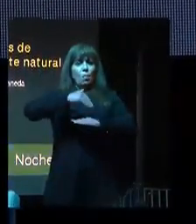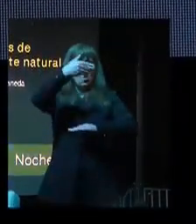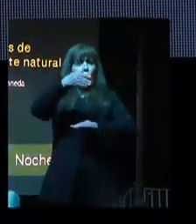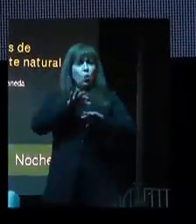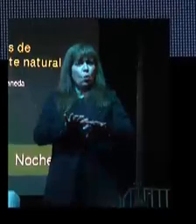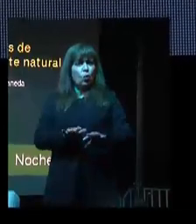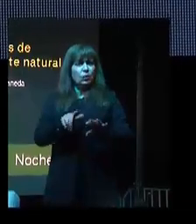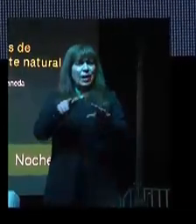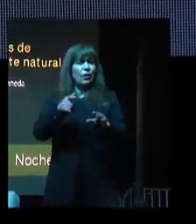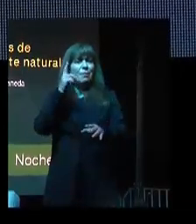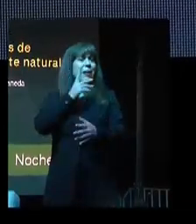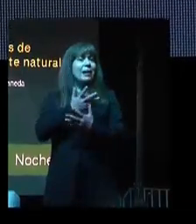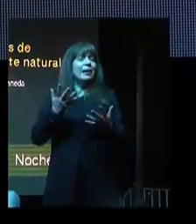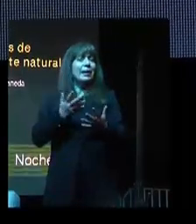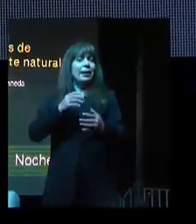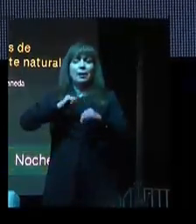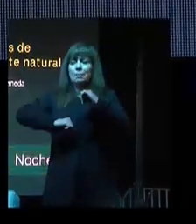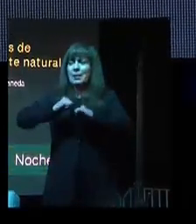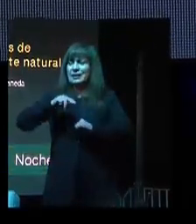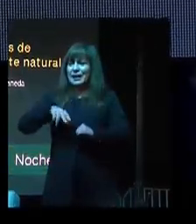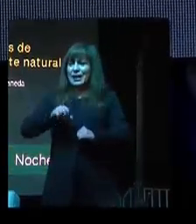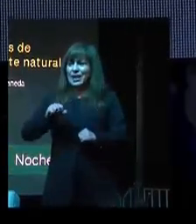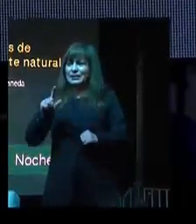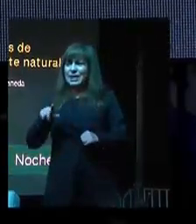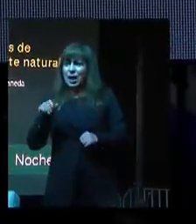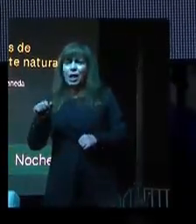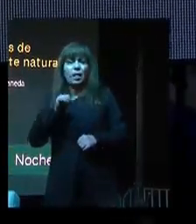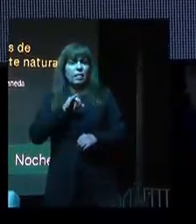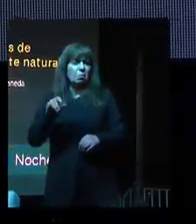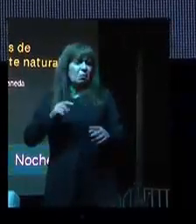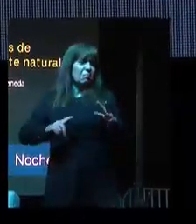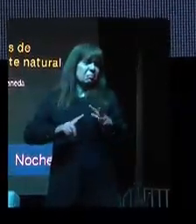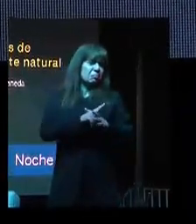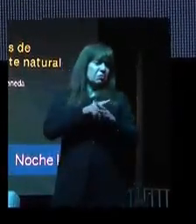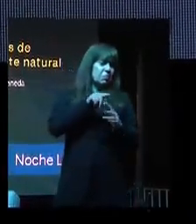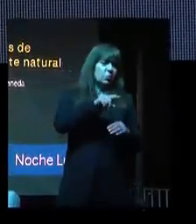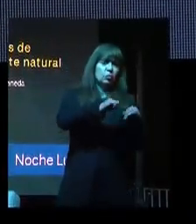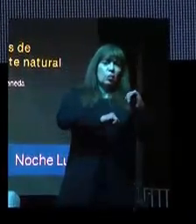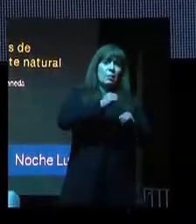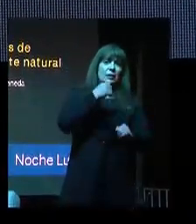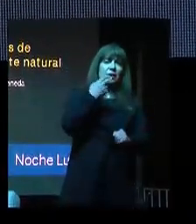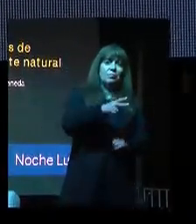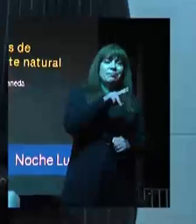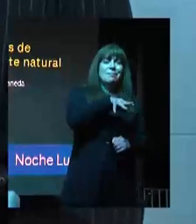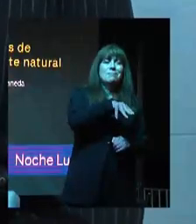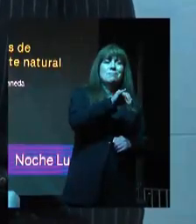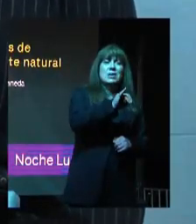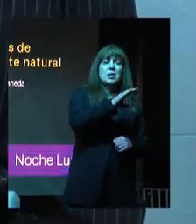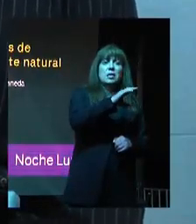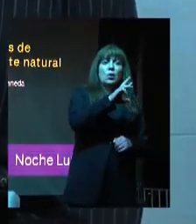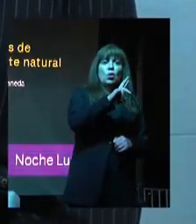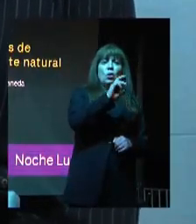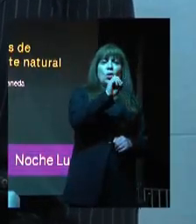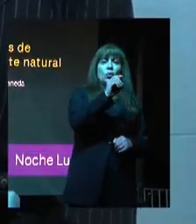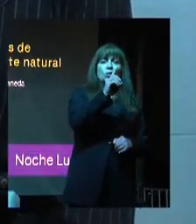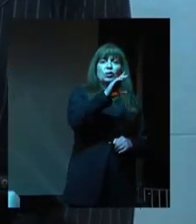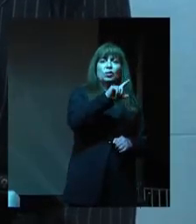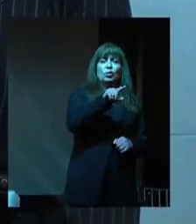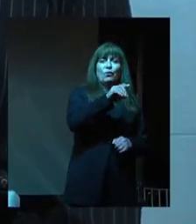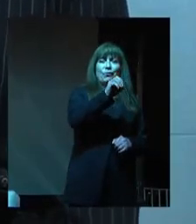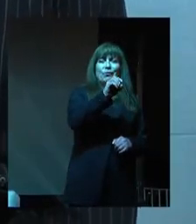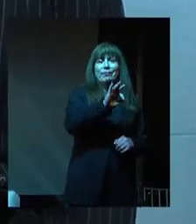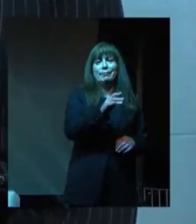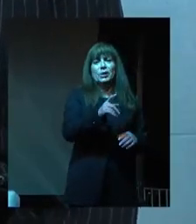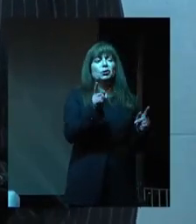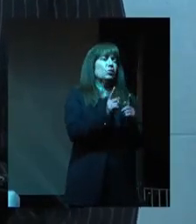para la NASA. Y después fundó su empresita que se llamaba Microsoft. Sí, una cosita chica, una cosita